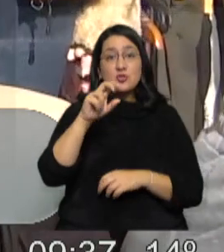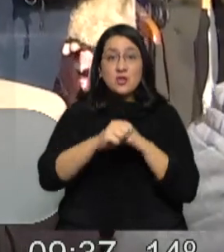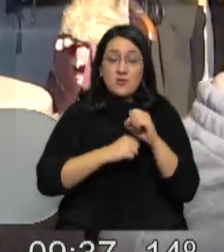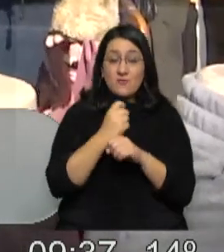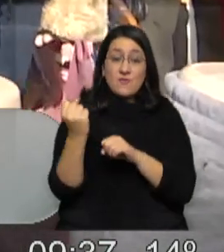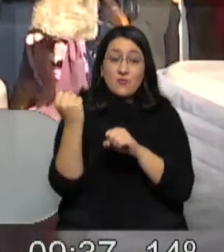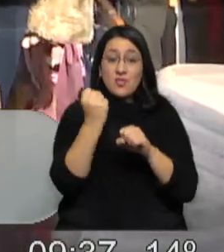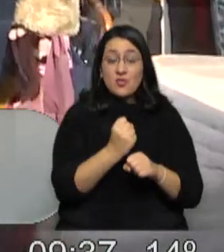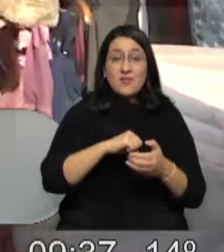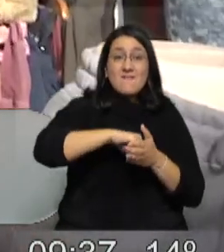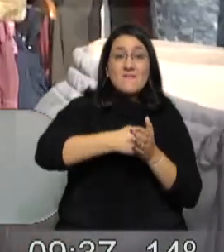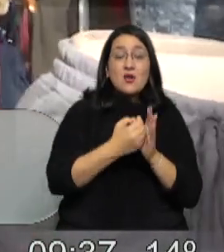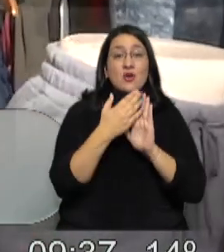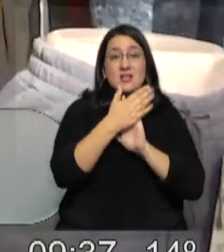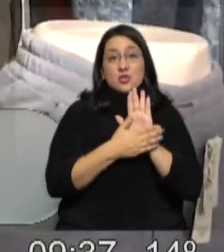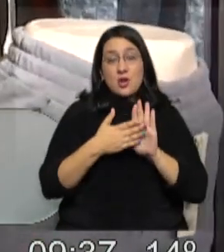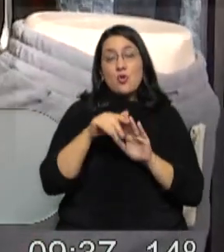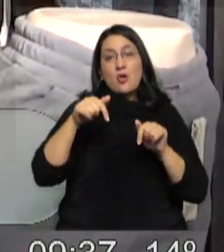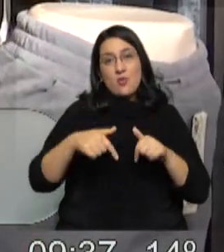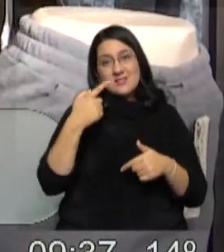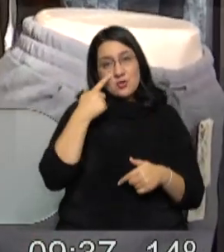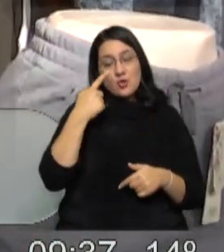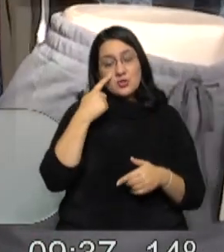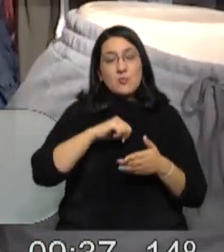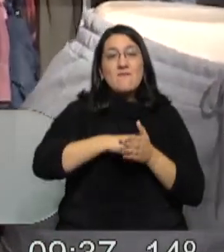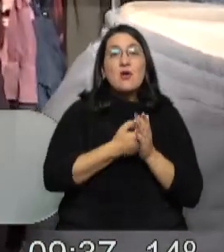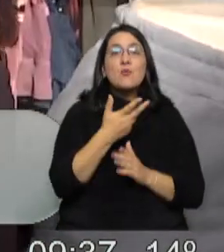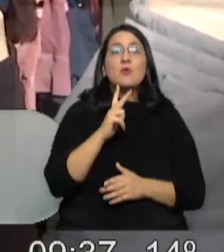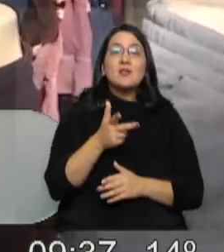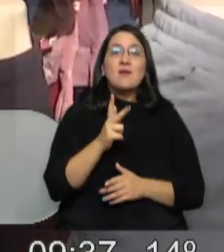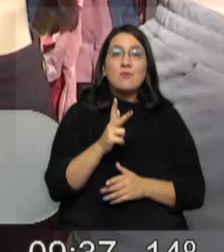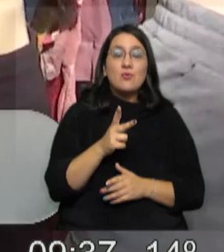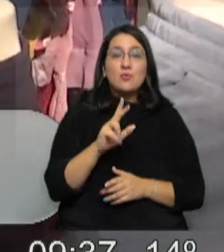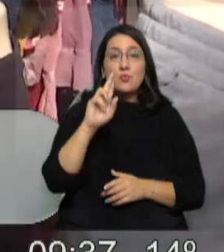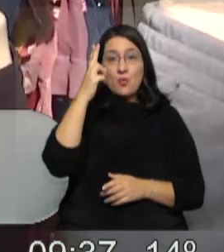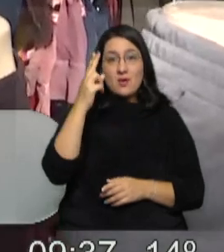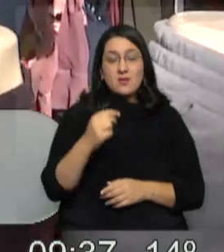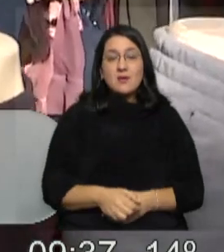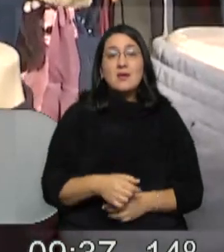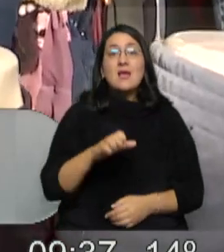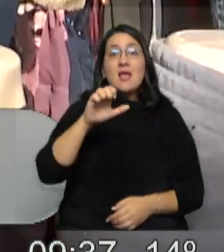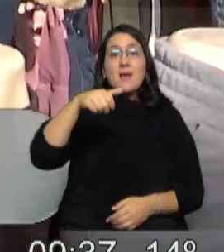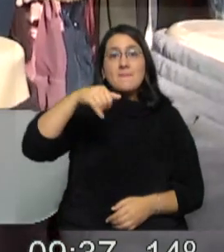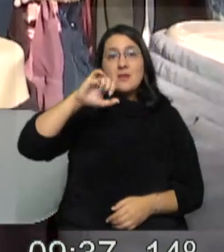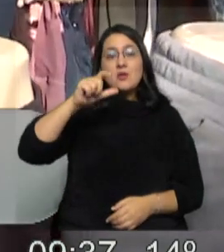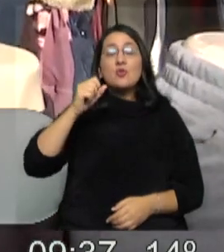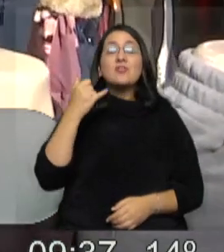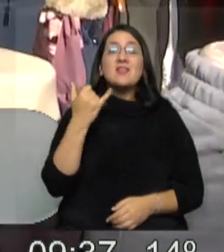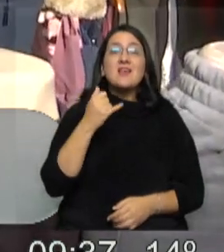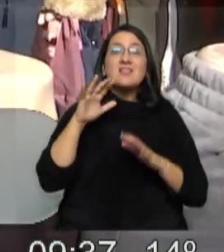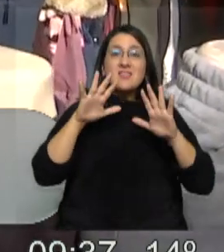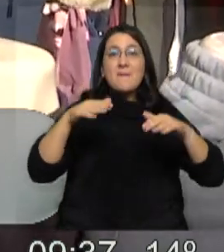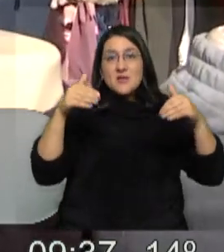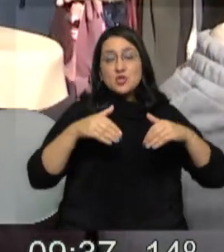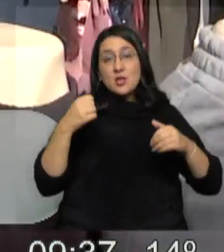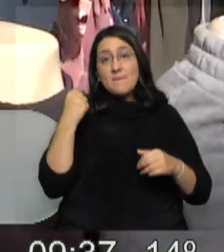el fundador del Banco Nacional, lo que hoy se conoce como el Banco Hipotecario del Uruguay. Dicen que Emilio Reus tenía 10 millones de pesos uruguayos,